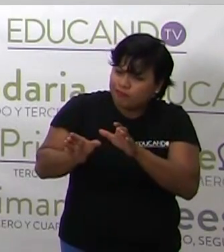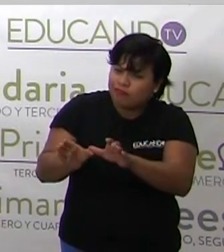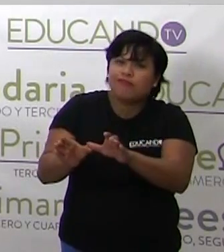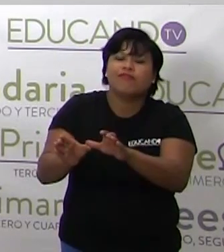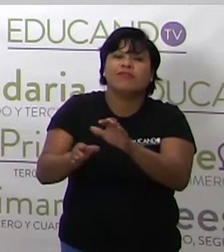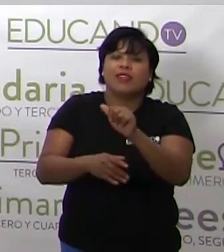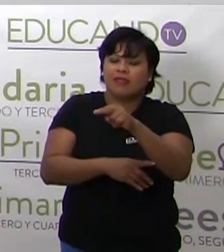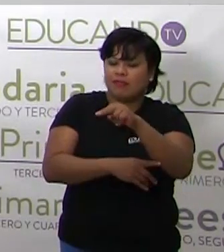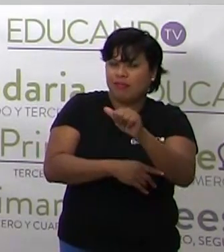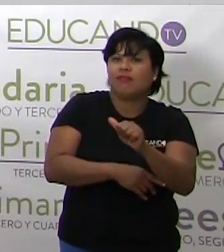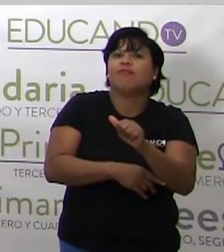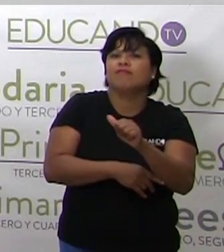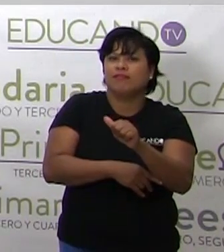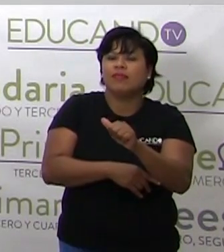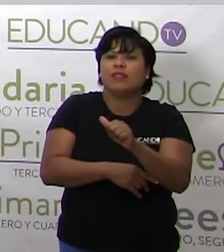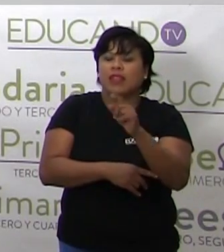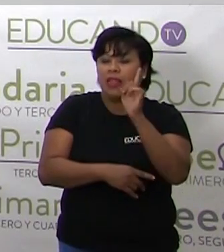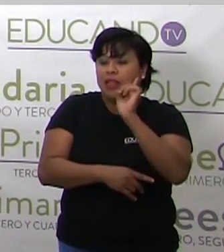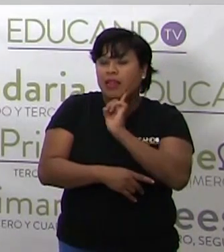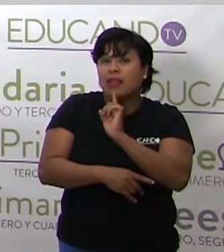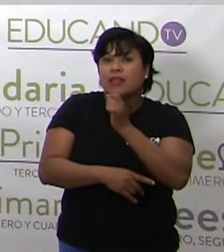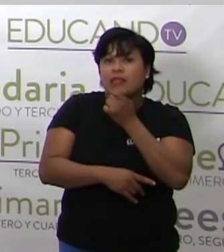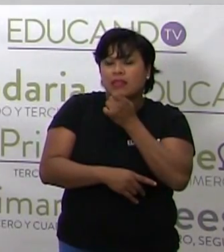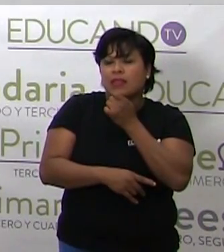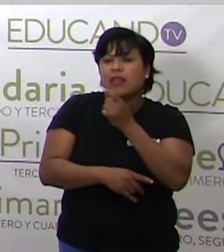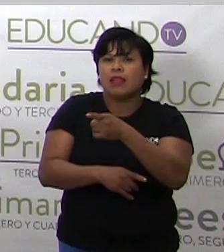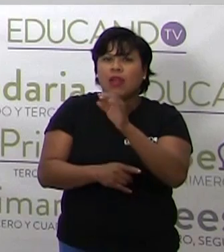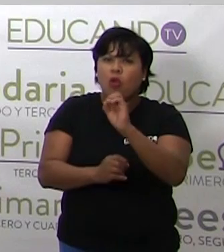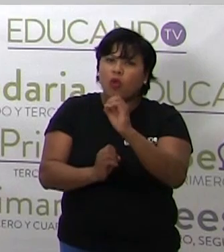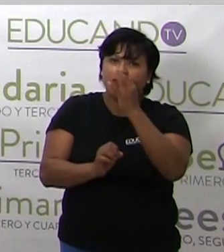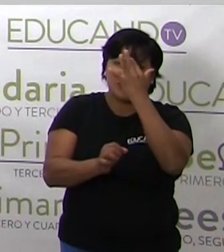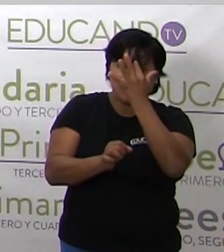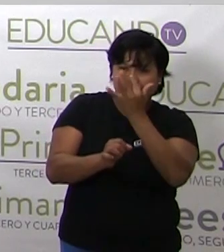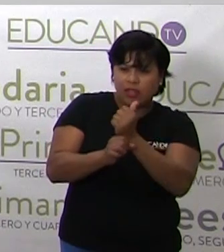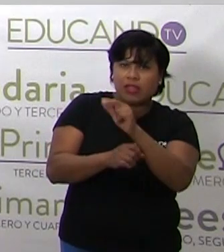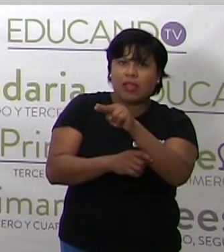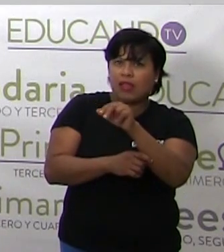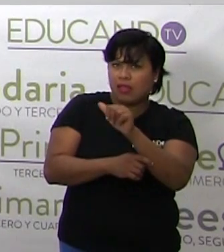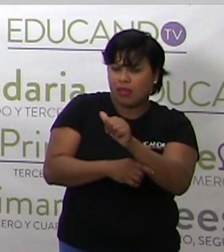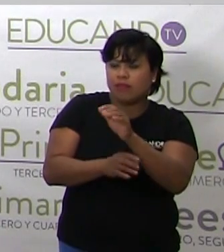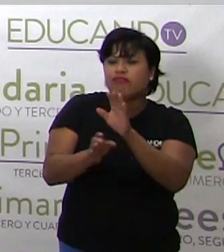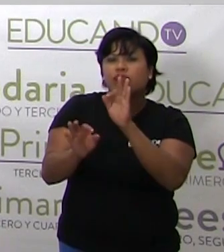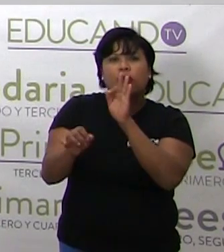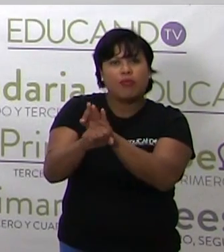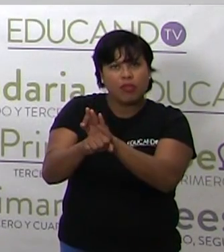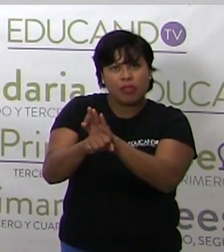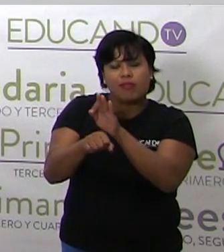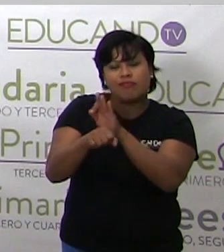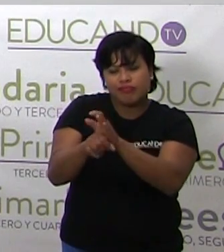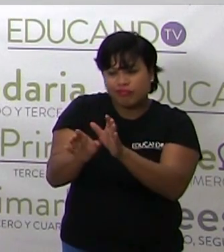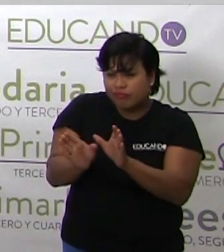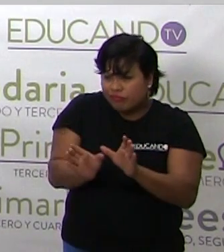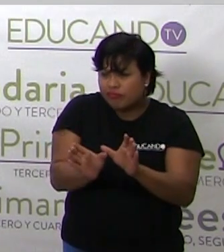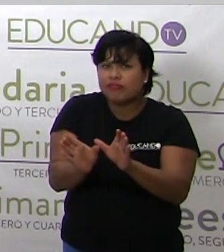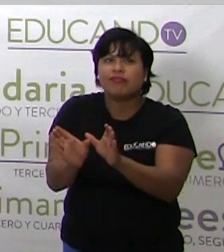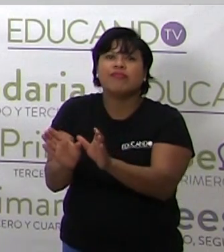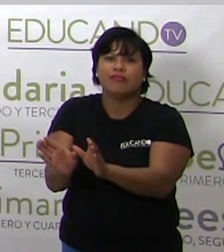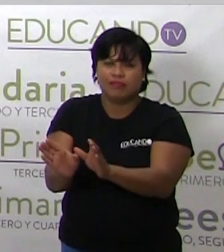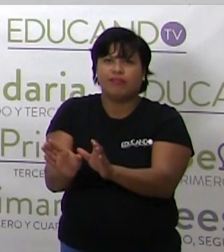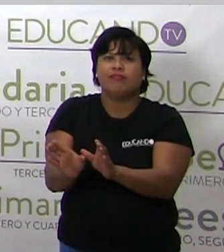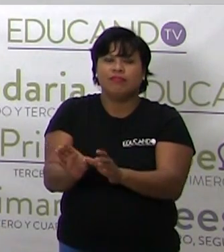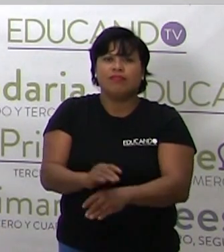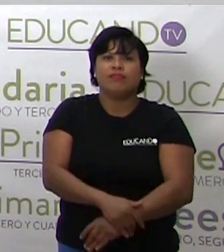a la niña Ana o a la señorita Ana. Protegía